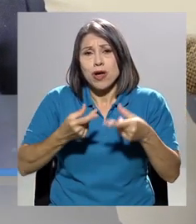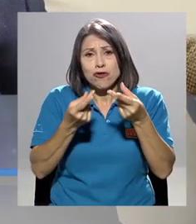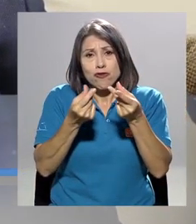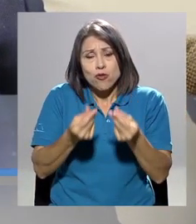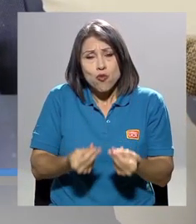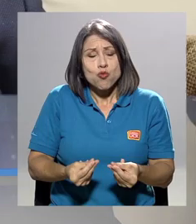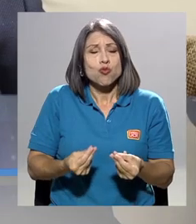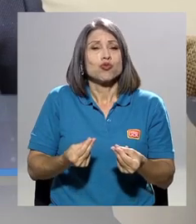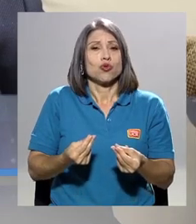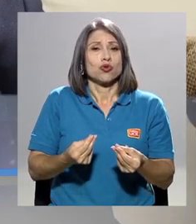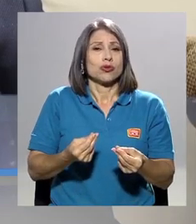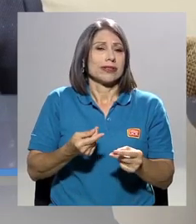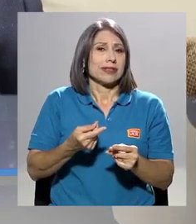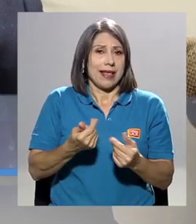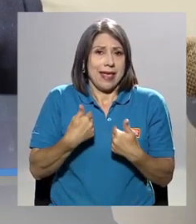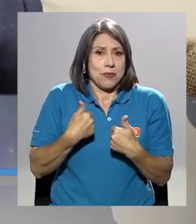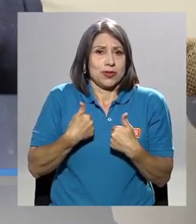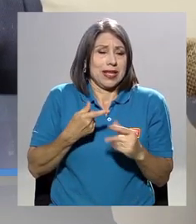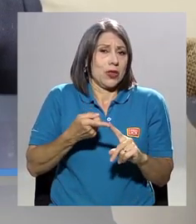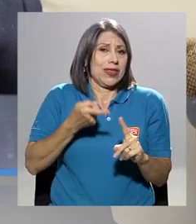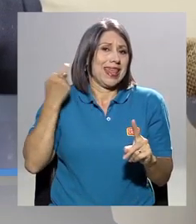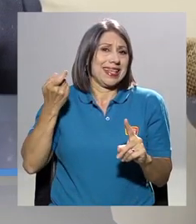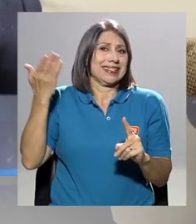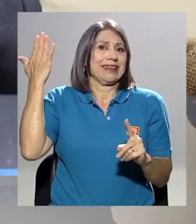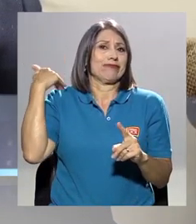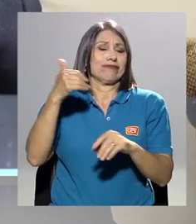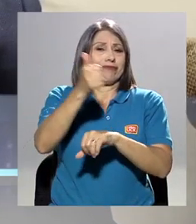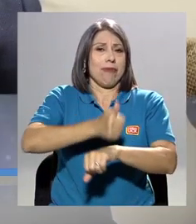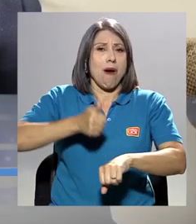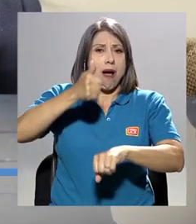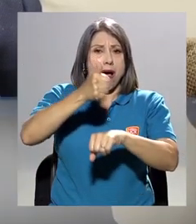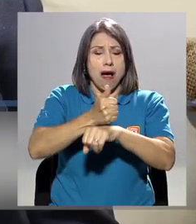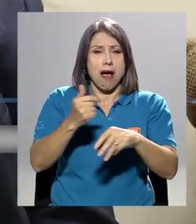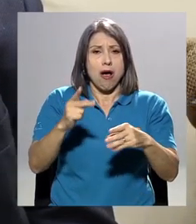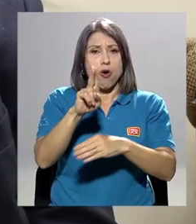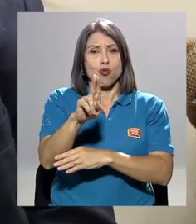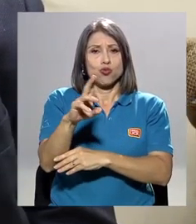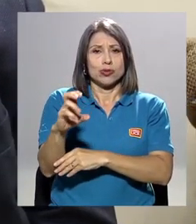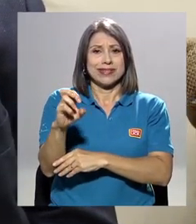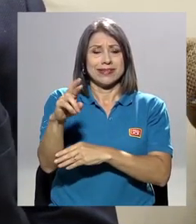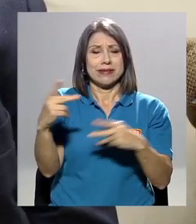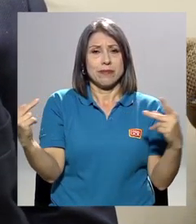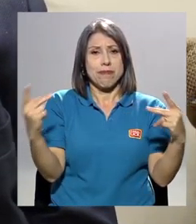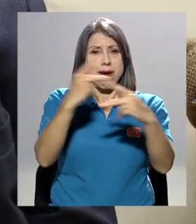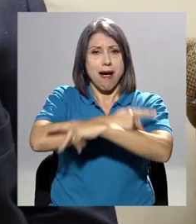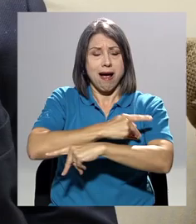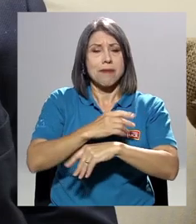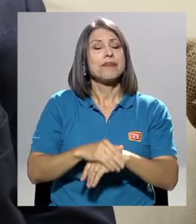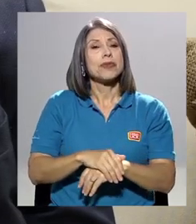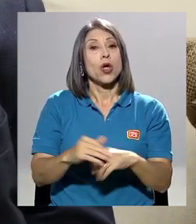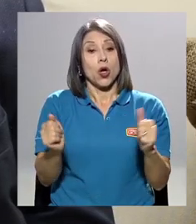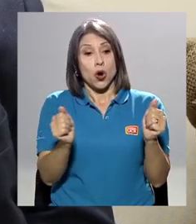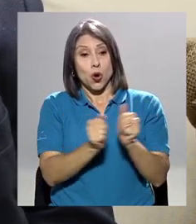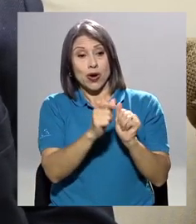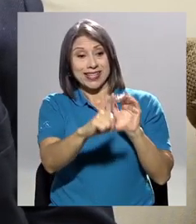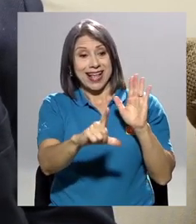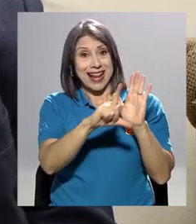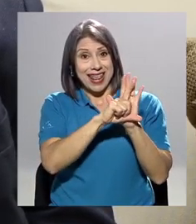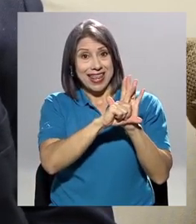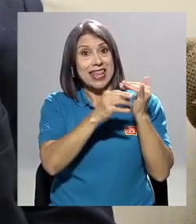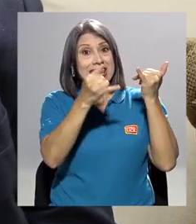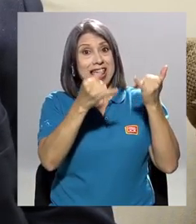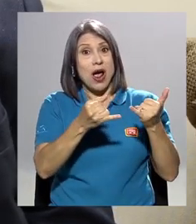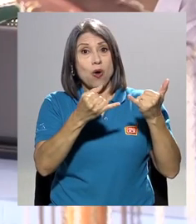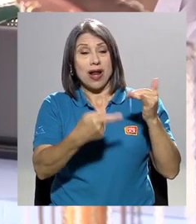hemos tenido desde que se creó el recinto de Paraíso. A esta ley que fue derogada se